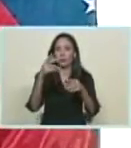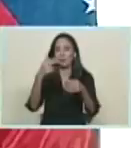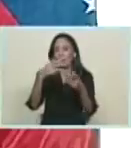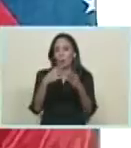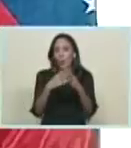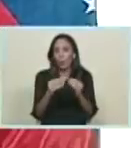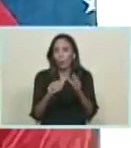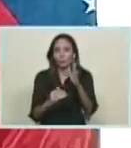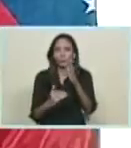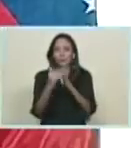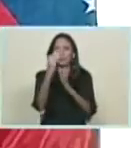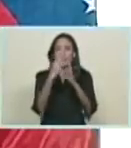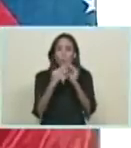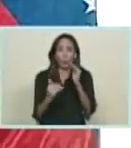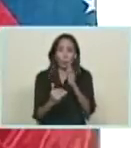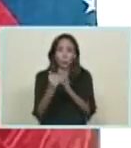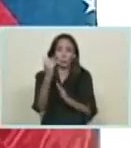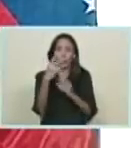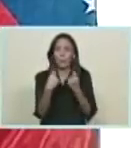inflación inducida.